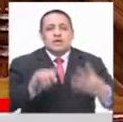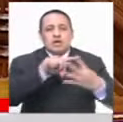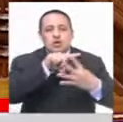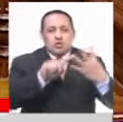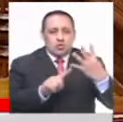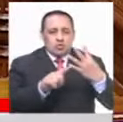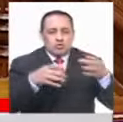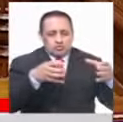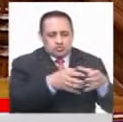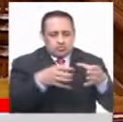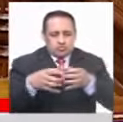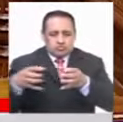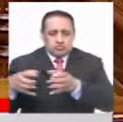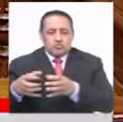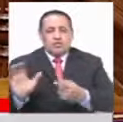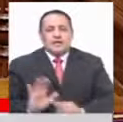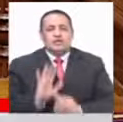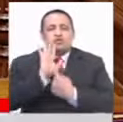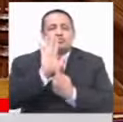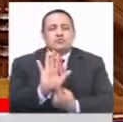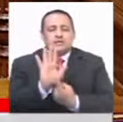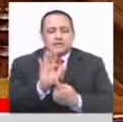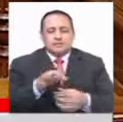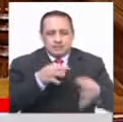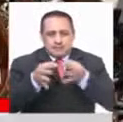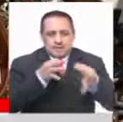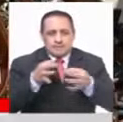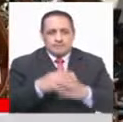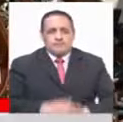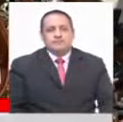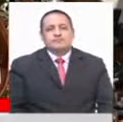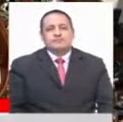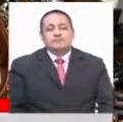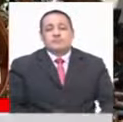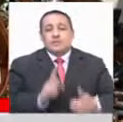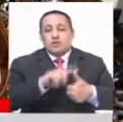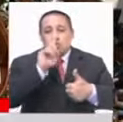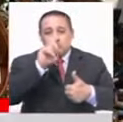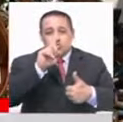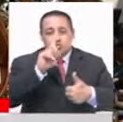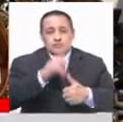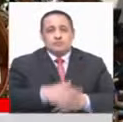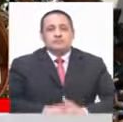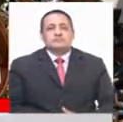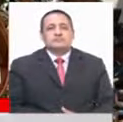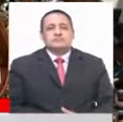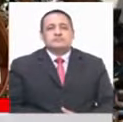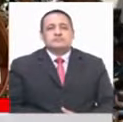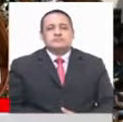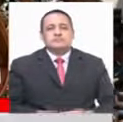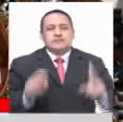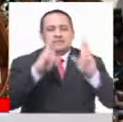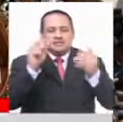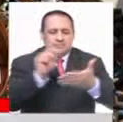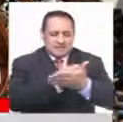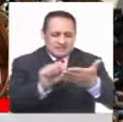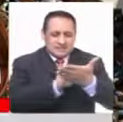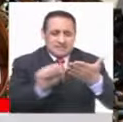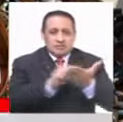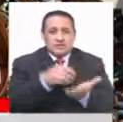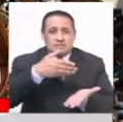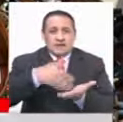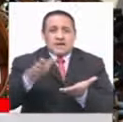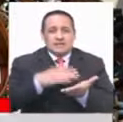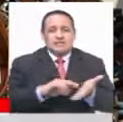4 rubros, lo cual demostraré lo siguiente. 1. El escrito de vacancia